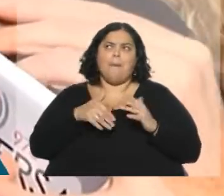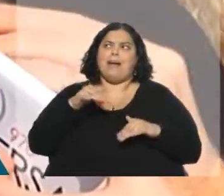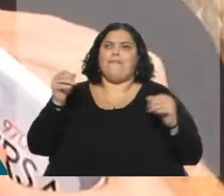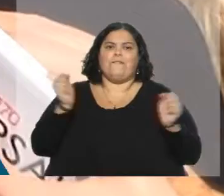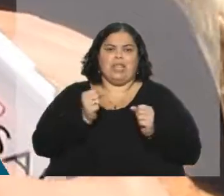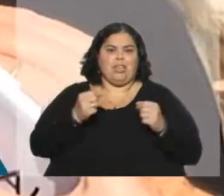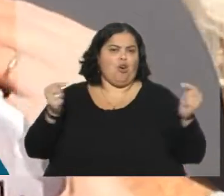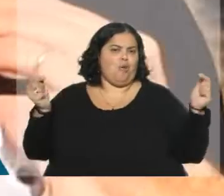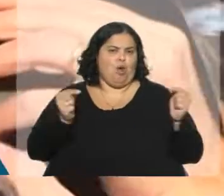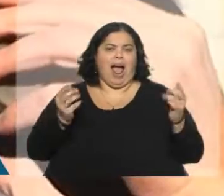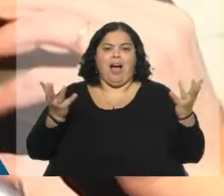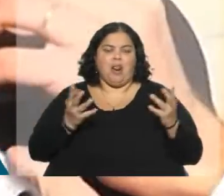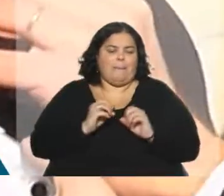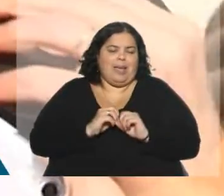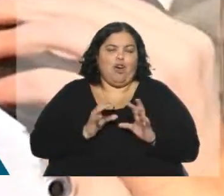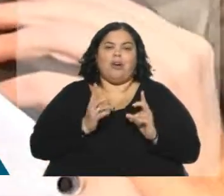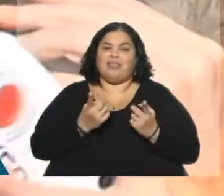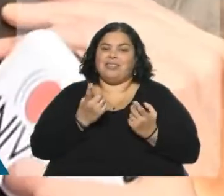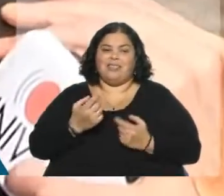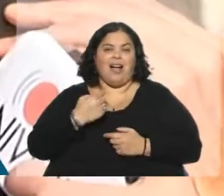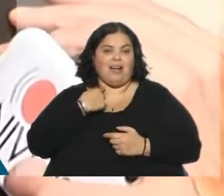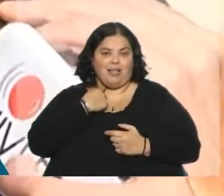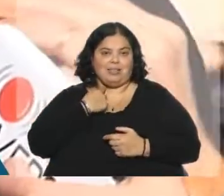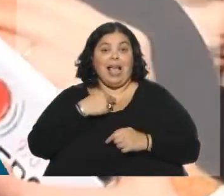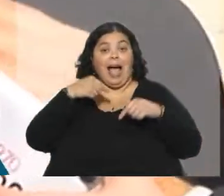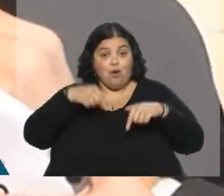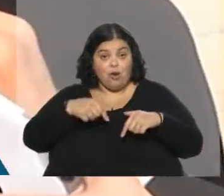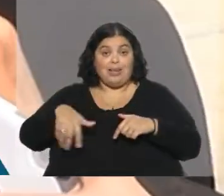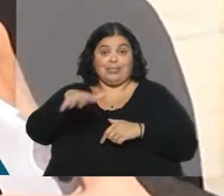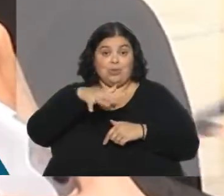anunciando nuevamente. Por ahora la situación es normal y eso es lo que nos tranquiliza, la estamos monitoreando.